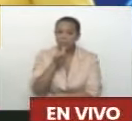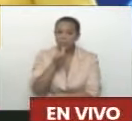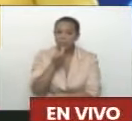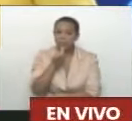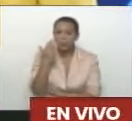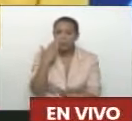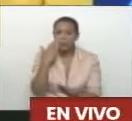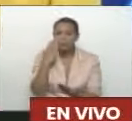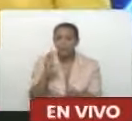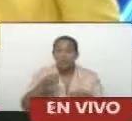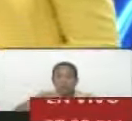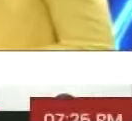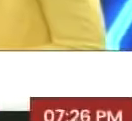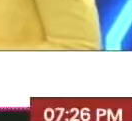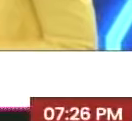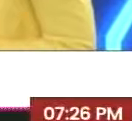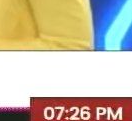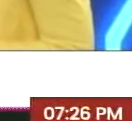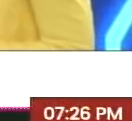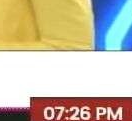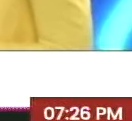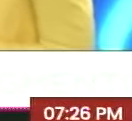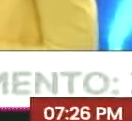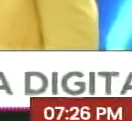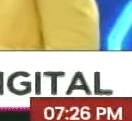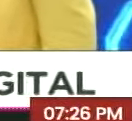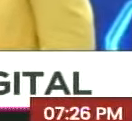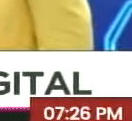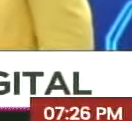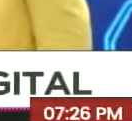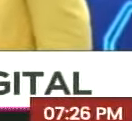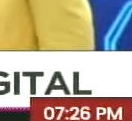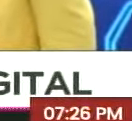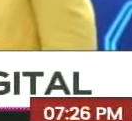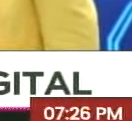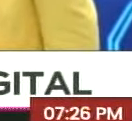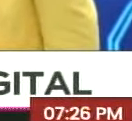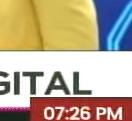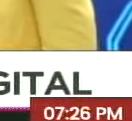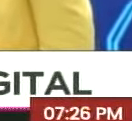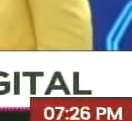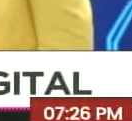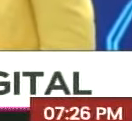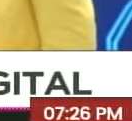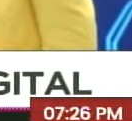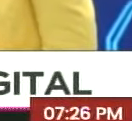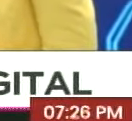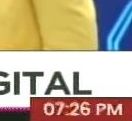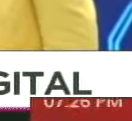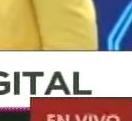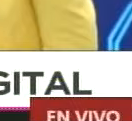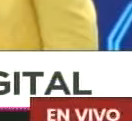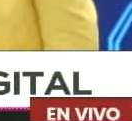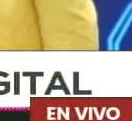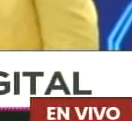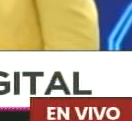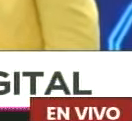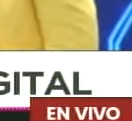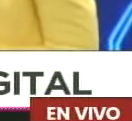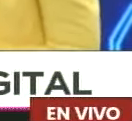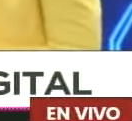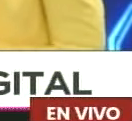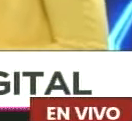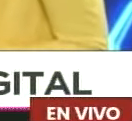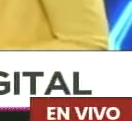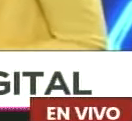Bueno, Venezuela suspende, esto ocurrió el día jueves, actividades de la Oficina de Derechos Humanos de Naciones Unidas en Caracas